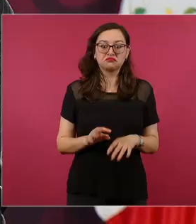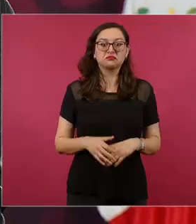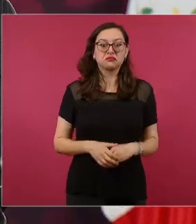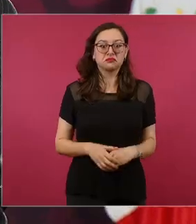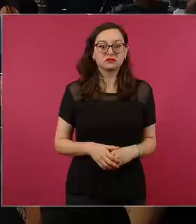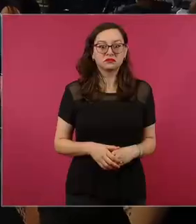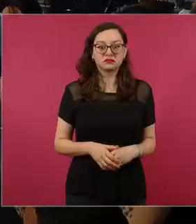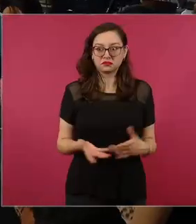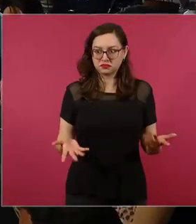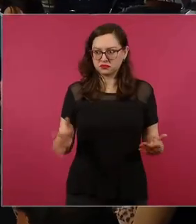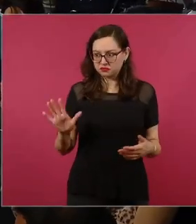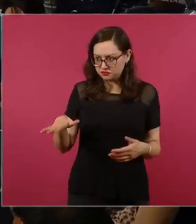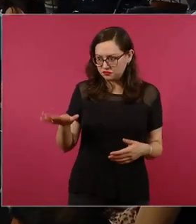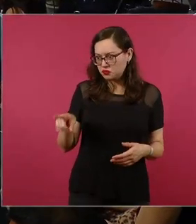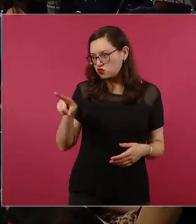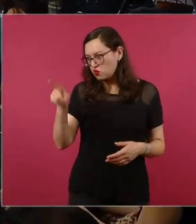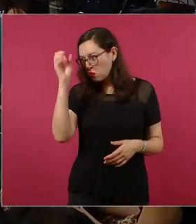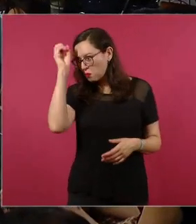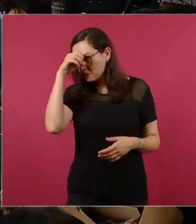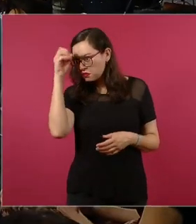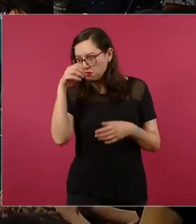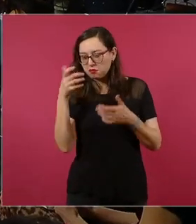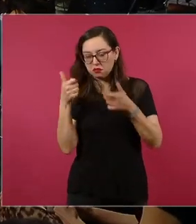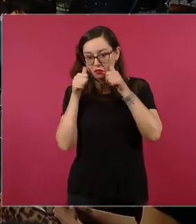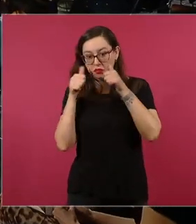Ser tomada en cuenta.